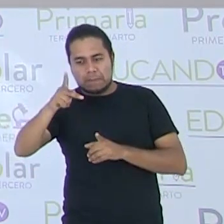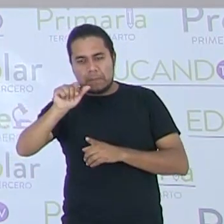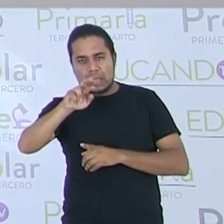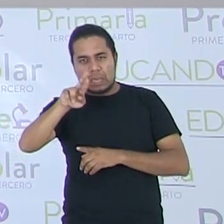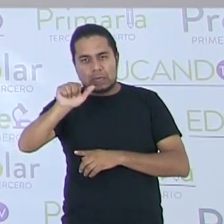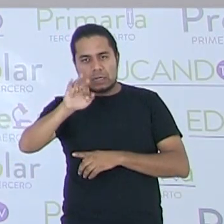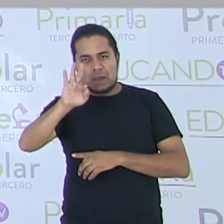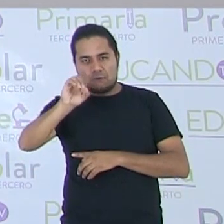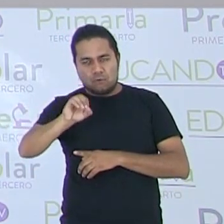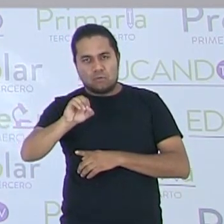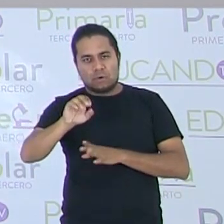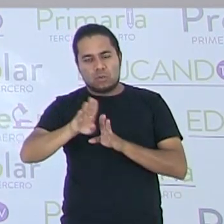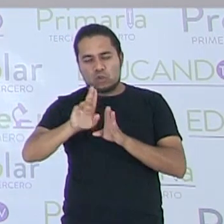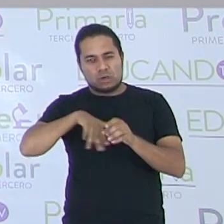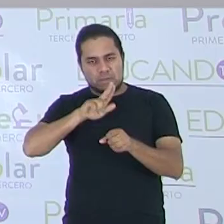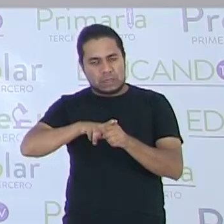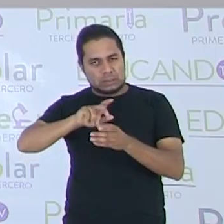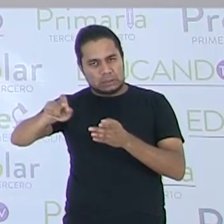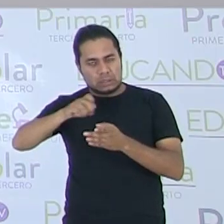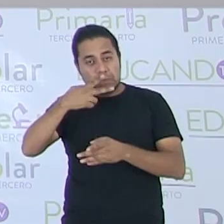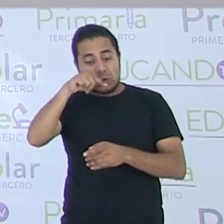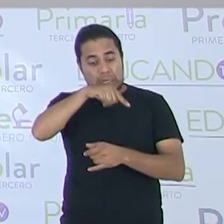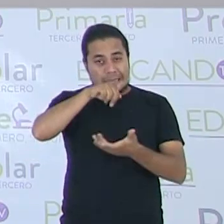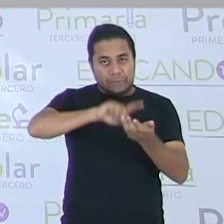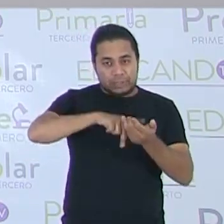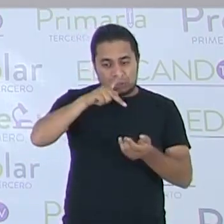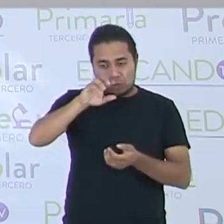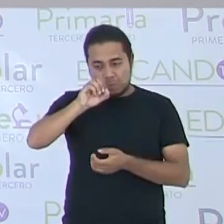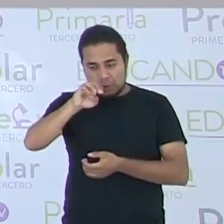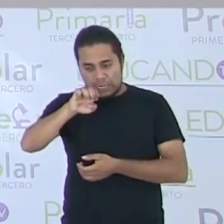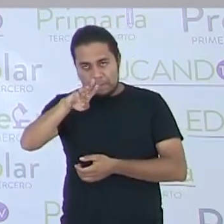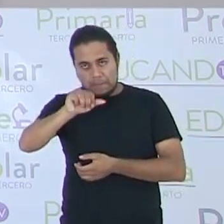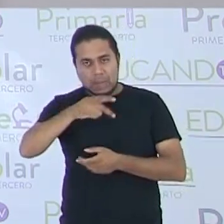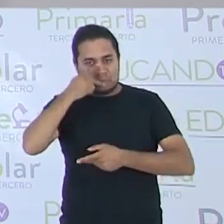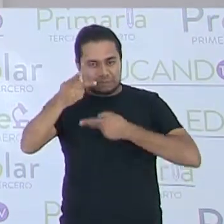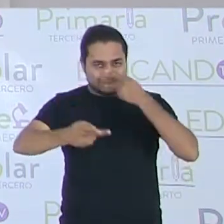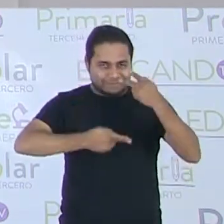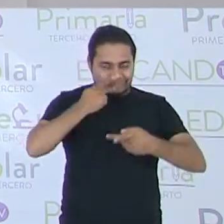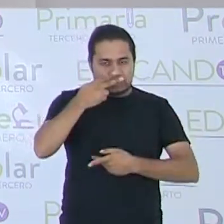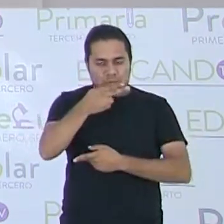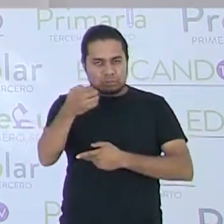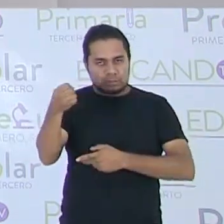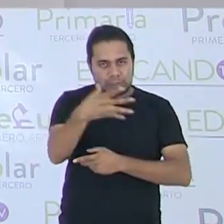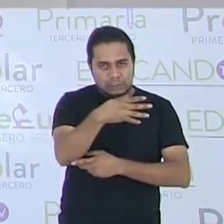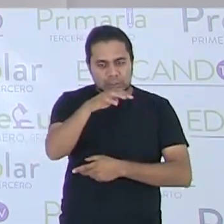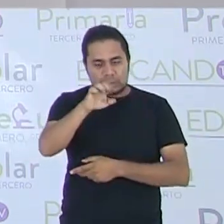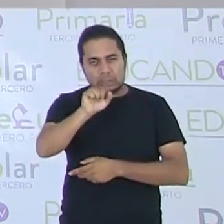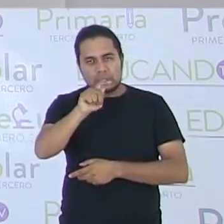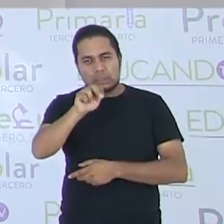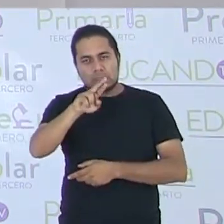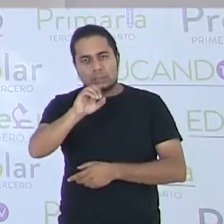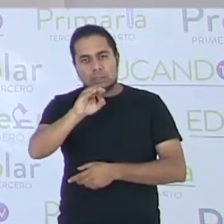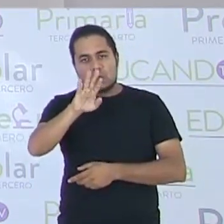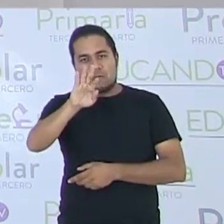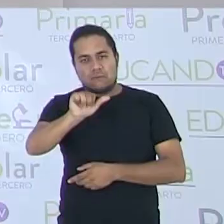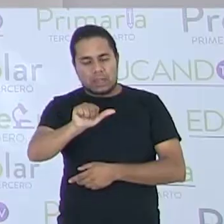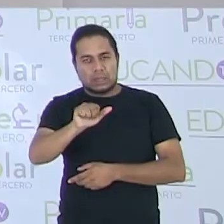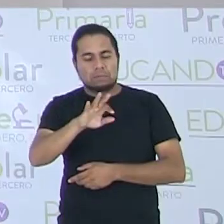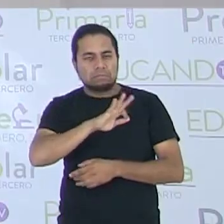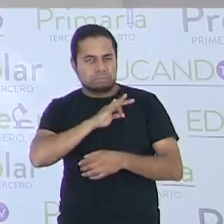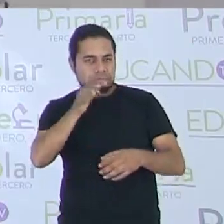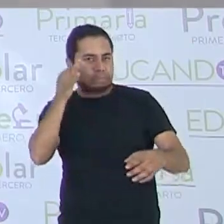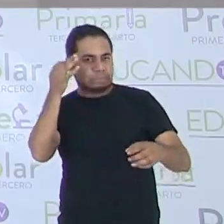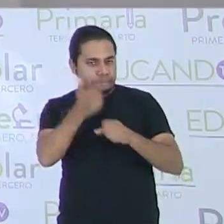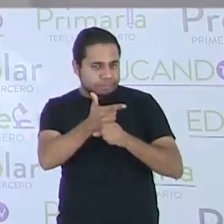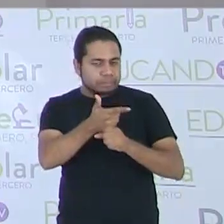repetir, ¿sí? En el poema se llaman estrofas y podemos darnos cuenta también